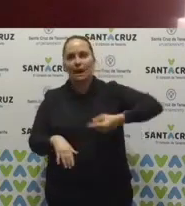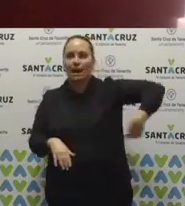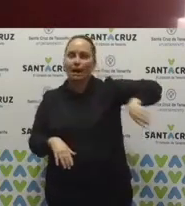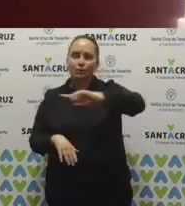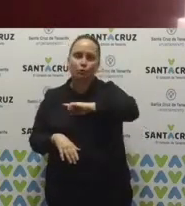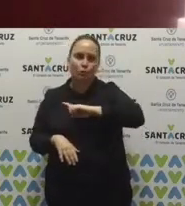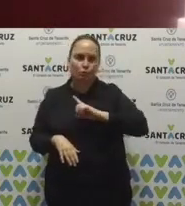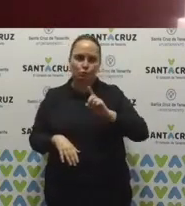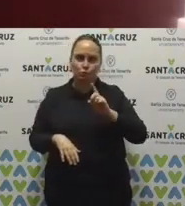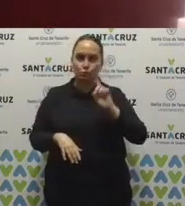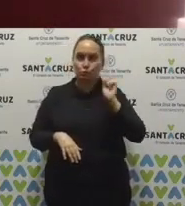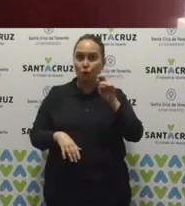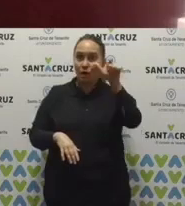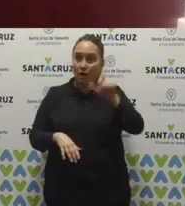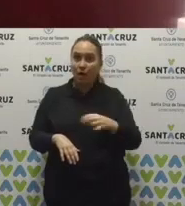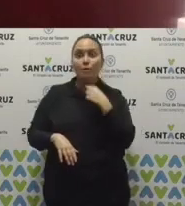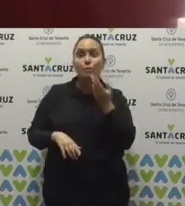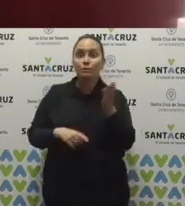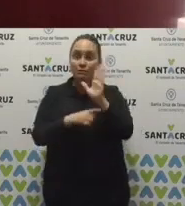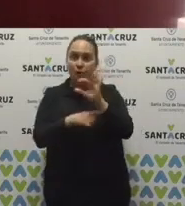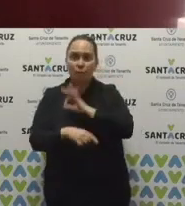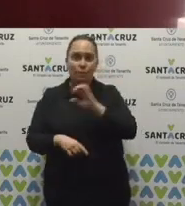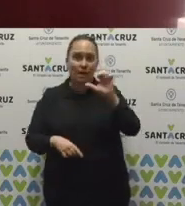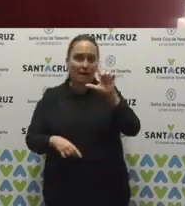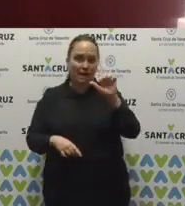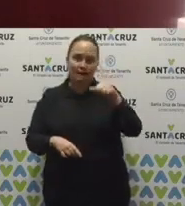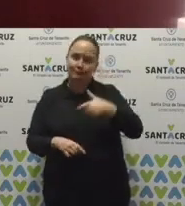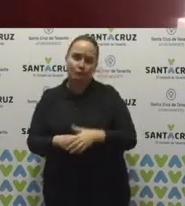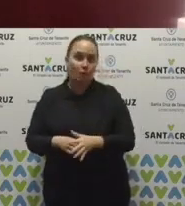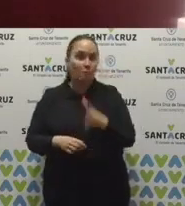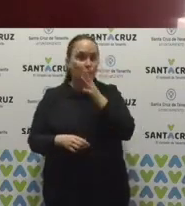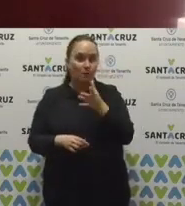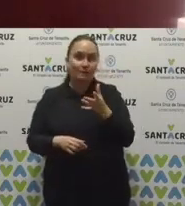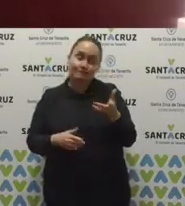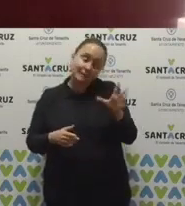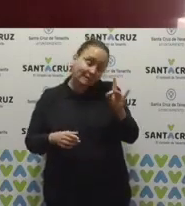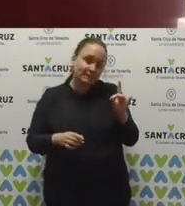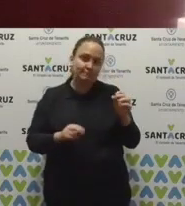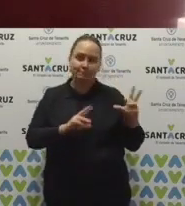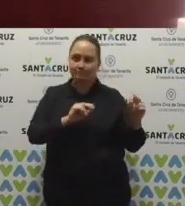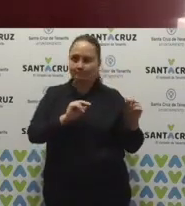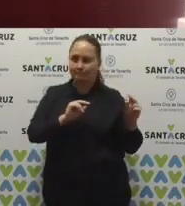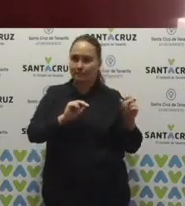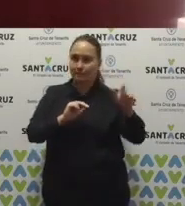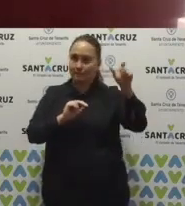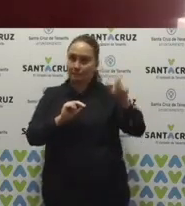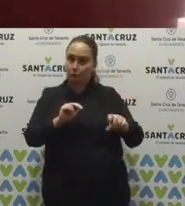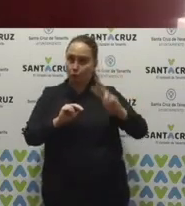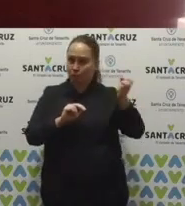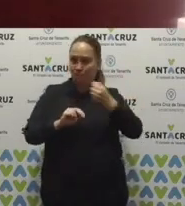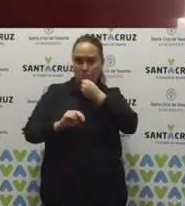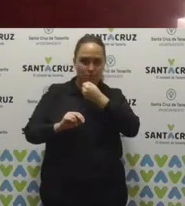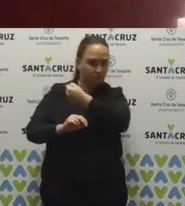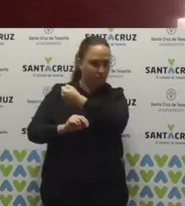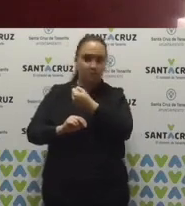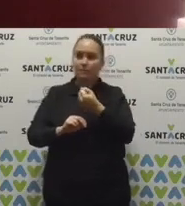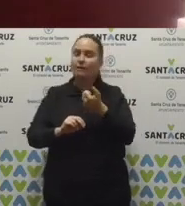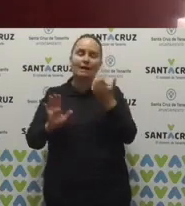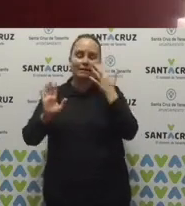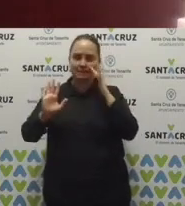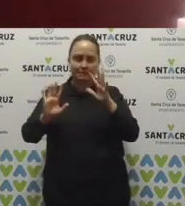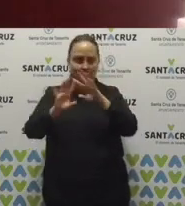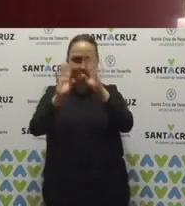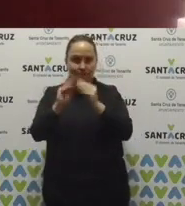sólo a la portavoz a doña elena porque ya hay se gastó sí pero doña elena si les parece a los portavoces